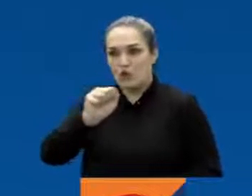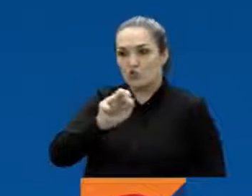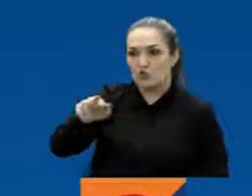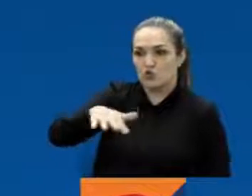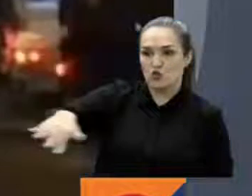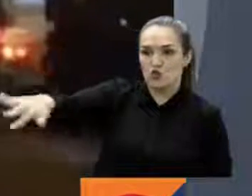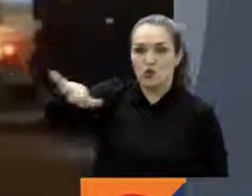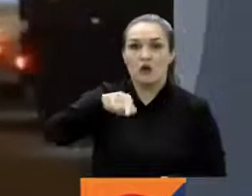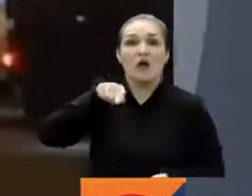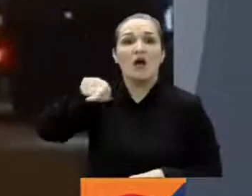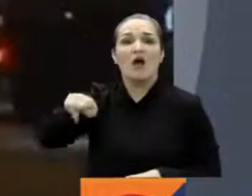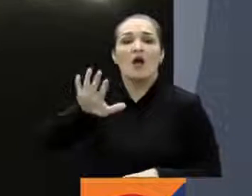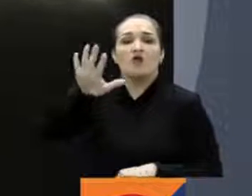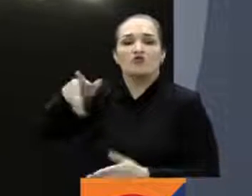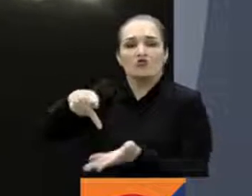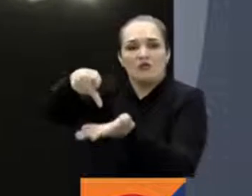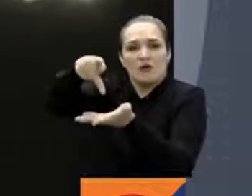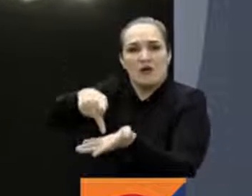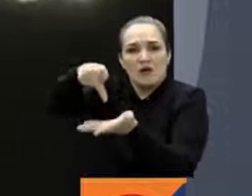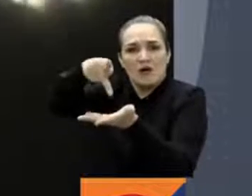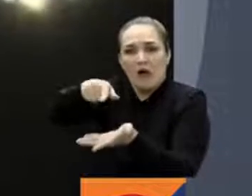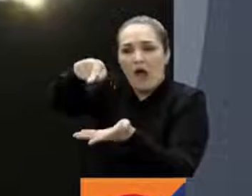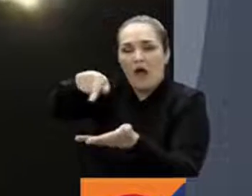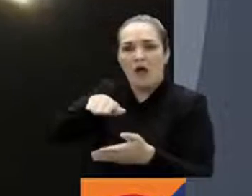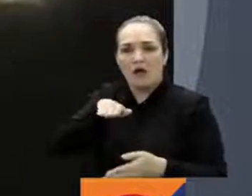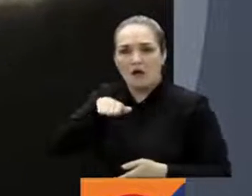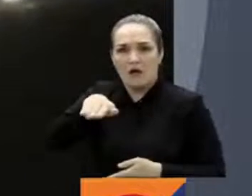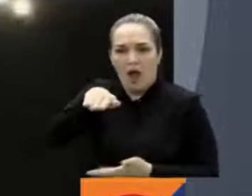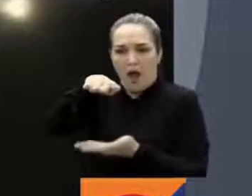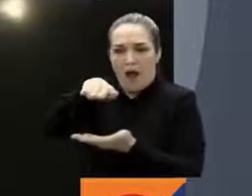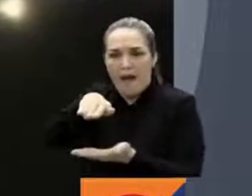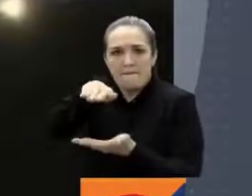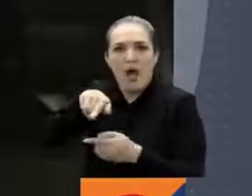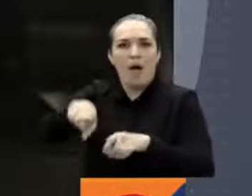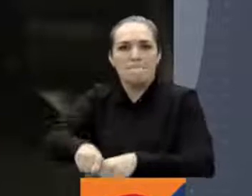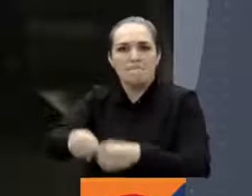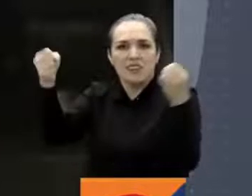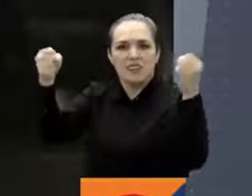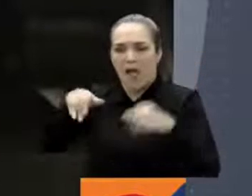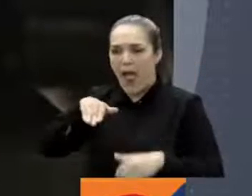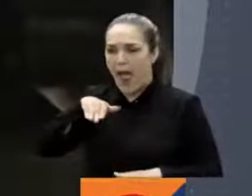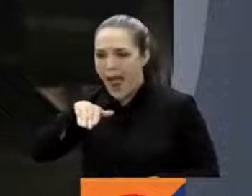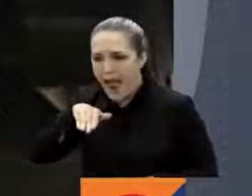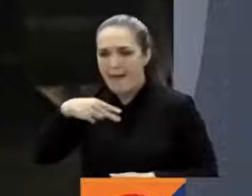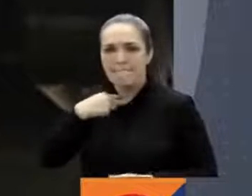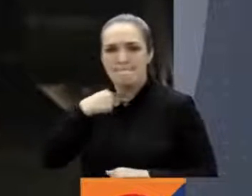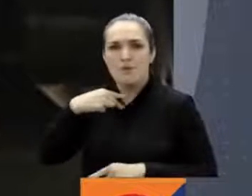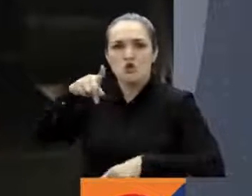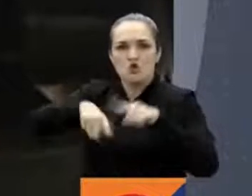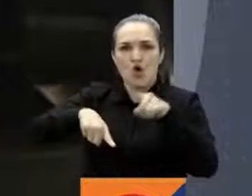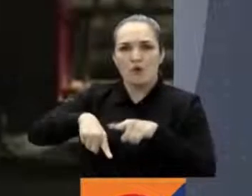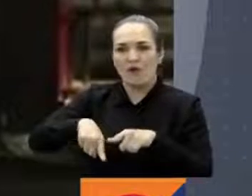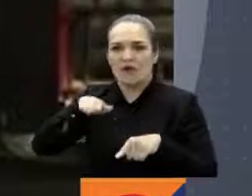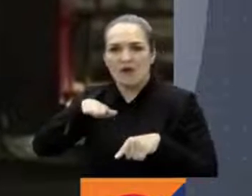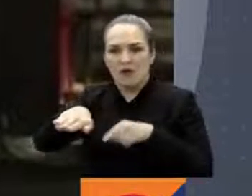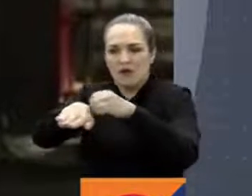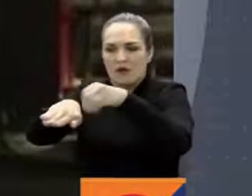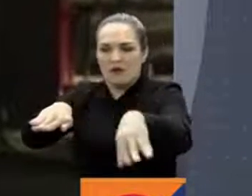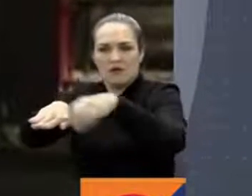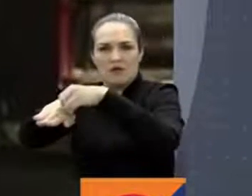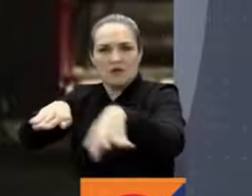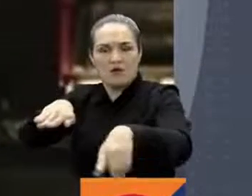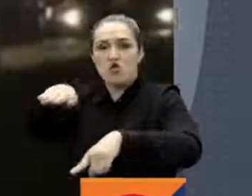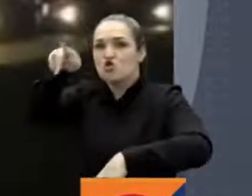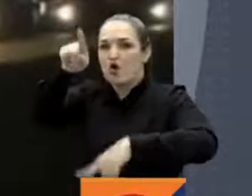de Bogotá. En la avenida Boyacá, uno de los corredores viales más importantes de Bogotá, hubo retrasos, así como en la vía de acceso de